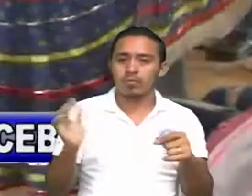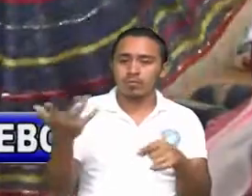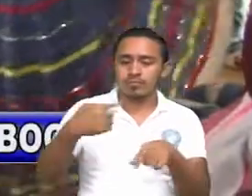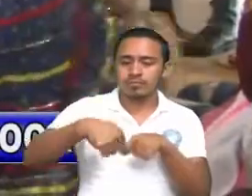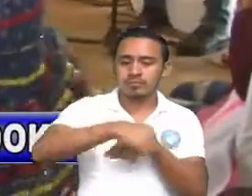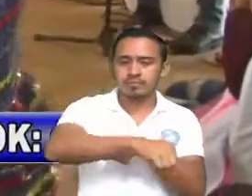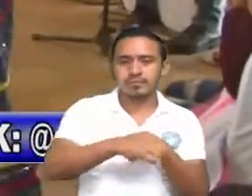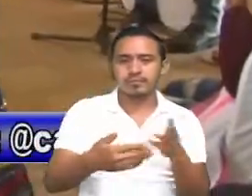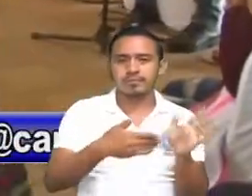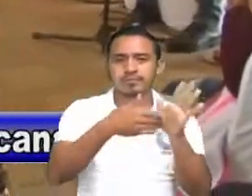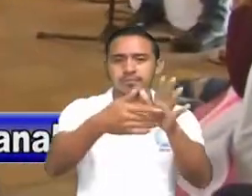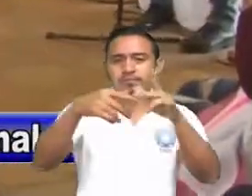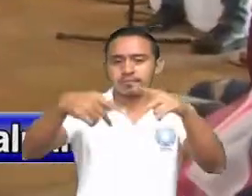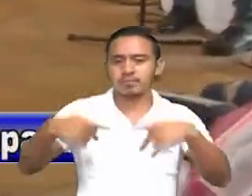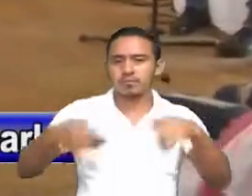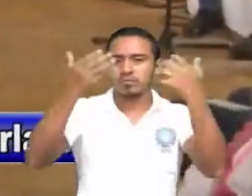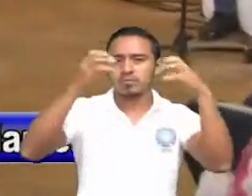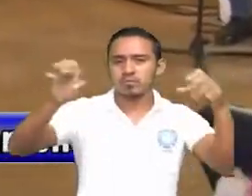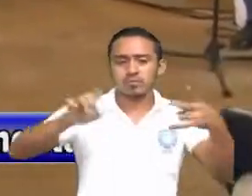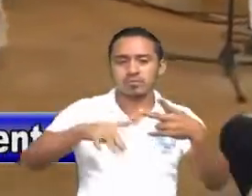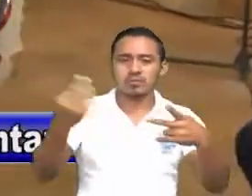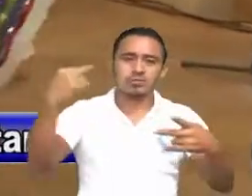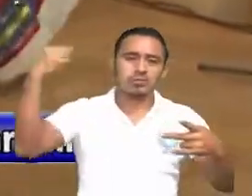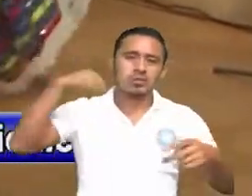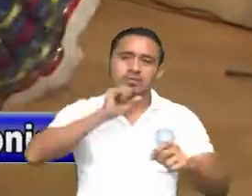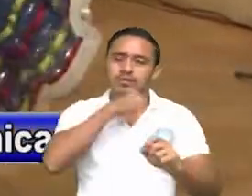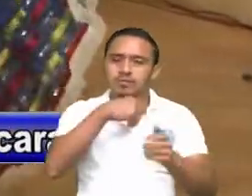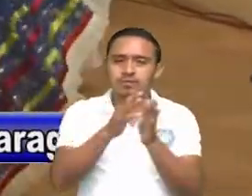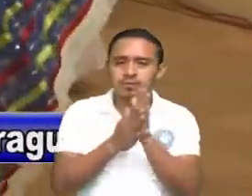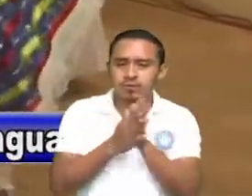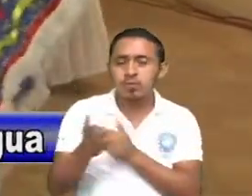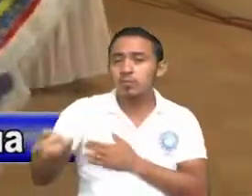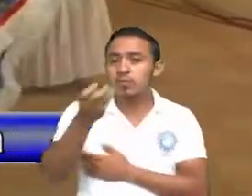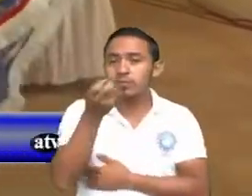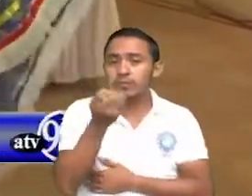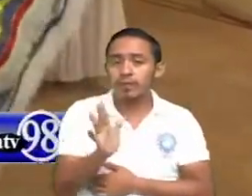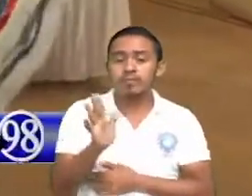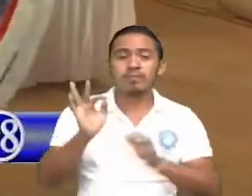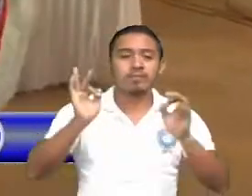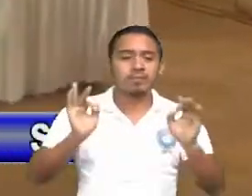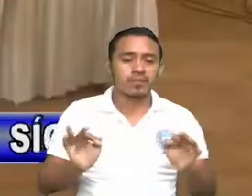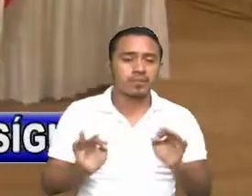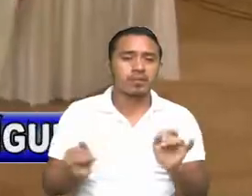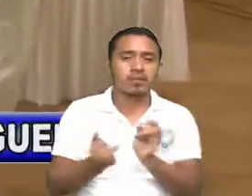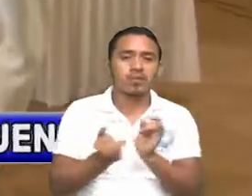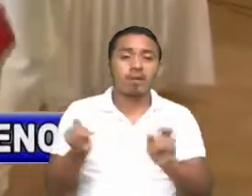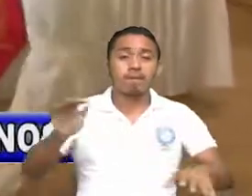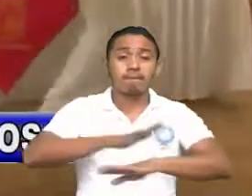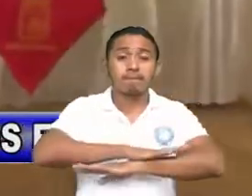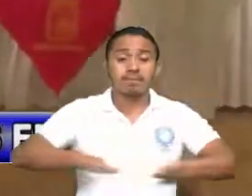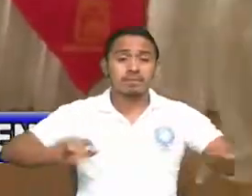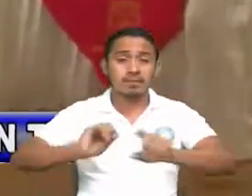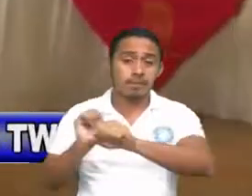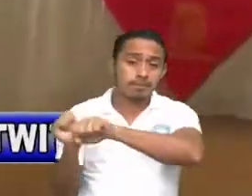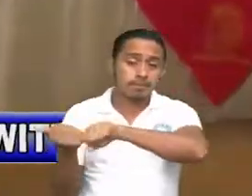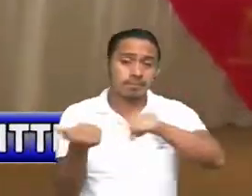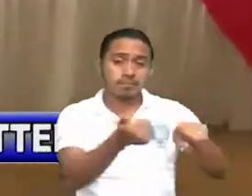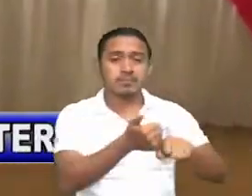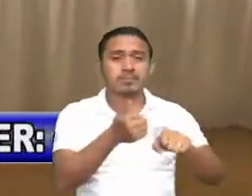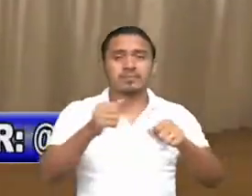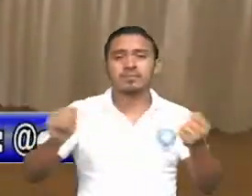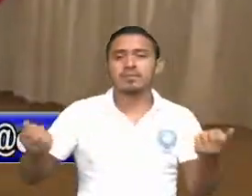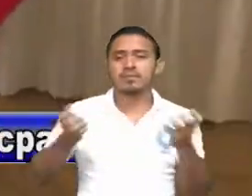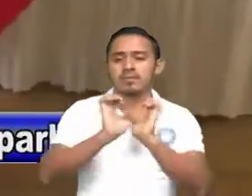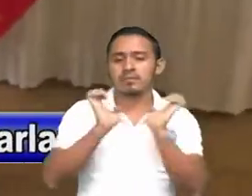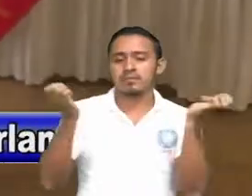municipios ofrecen a los nicaragüenses cultura, historia, recreación y astronomía, además de la hermosa final del béisbol amateur en la Casa